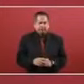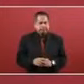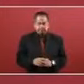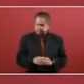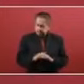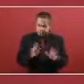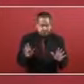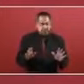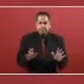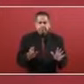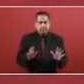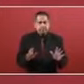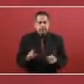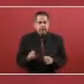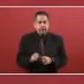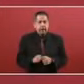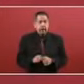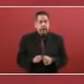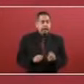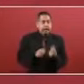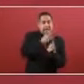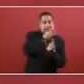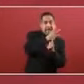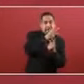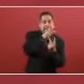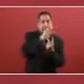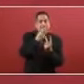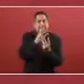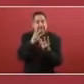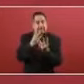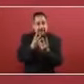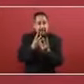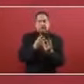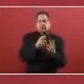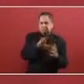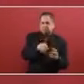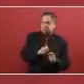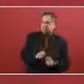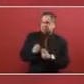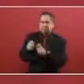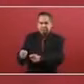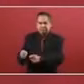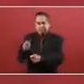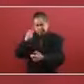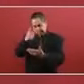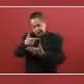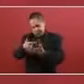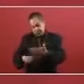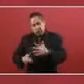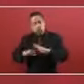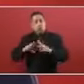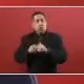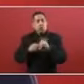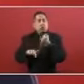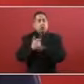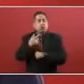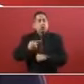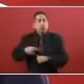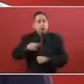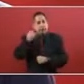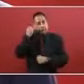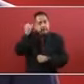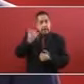ya envié 4 ternas para esta comisión